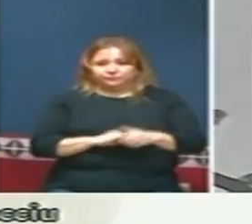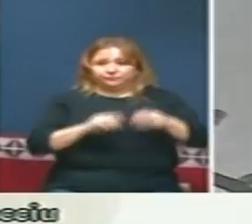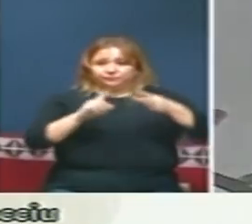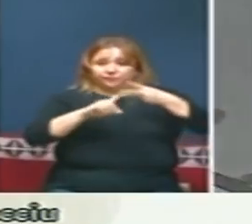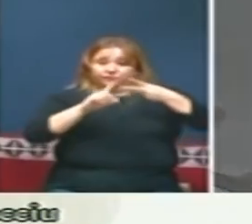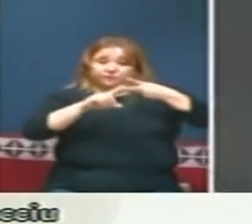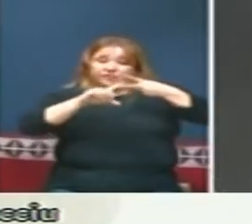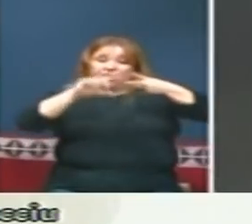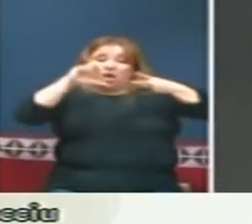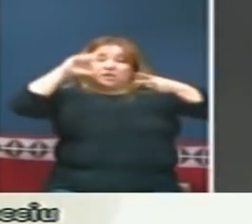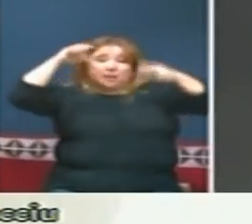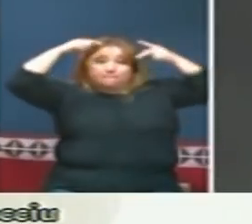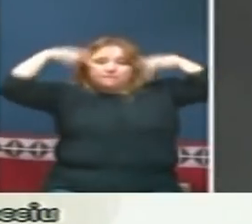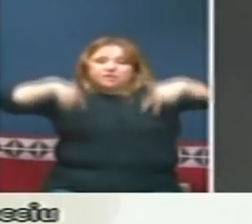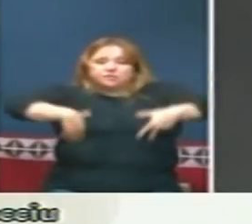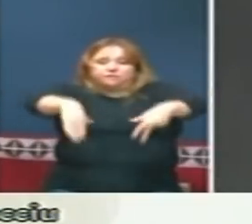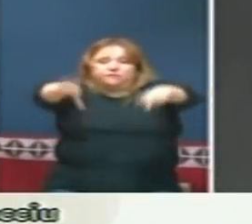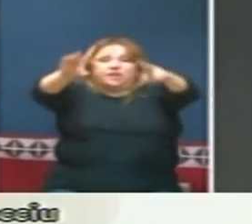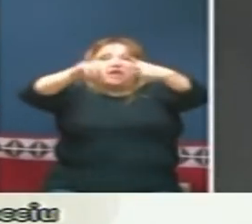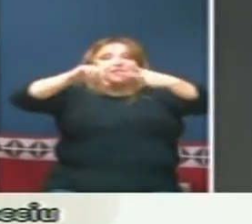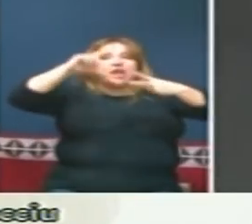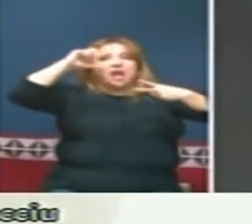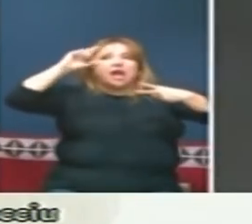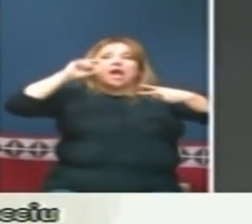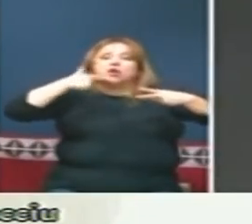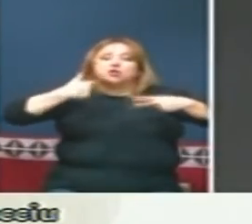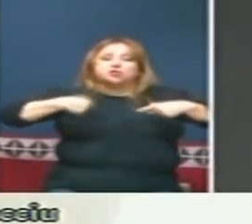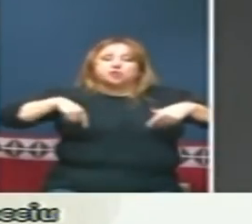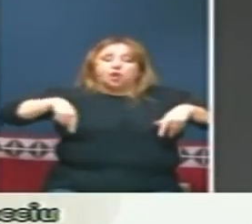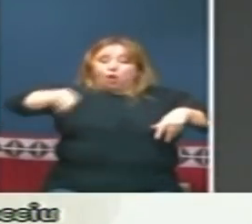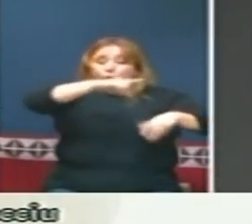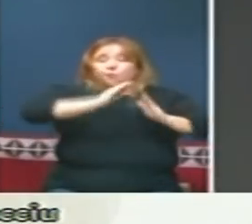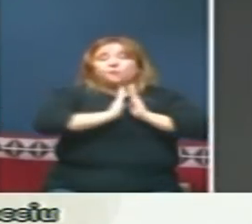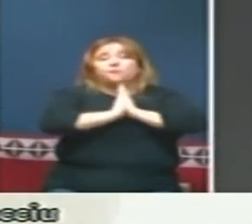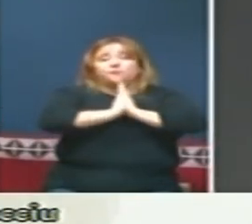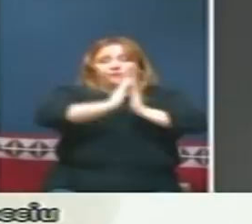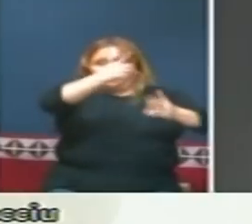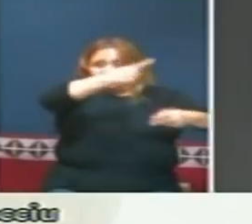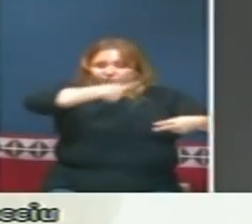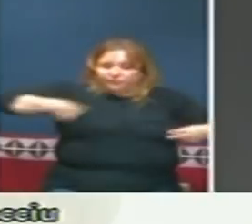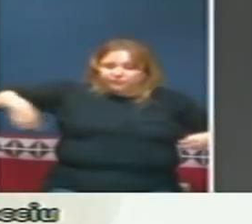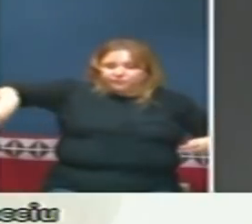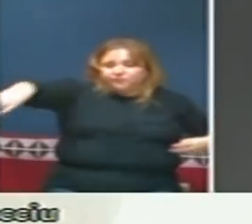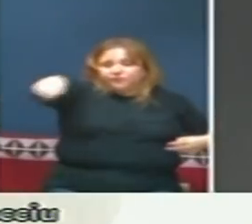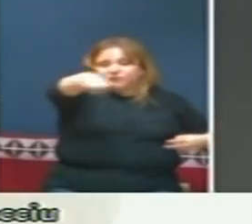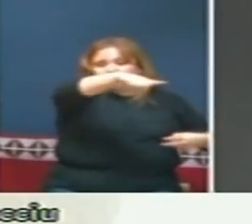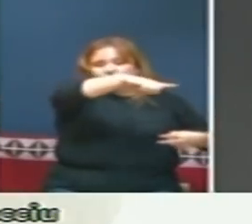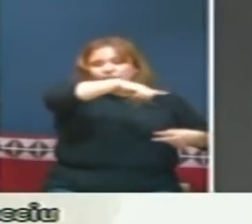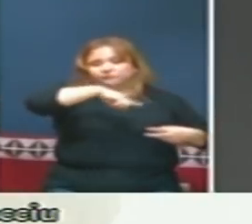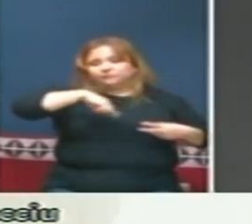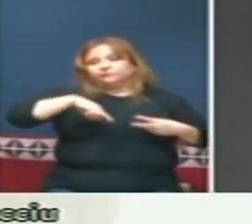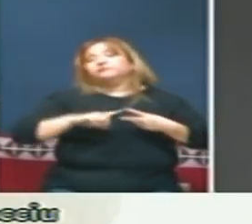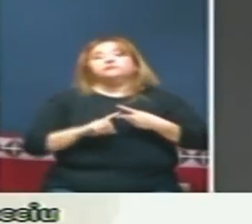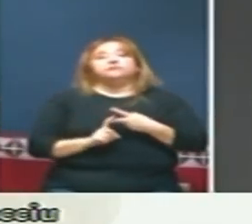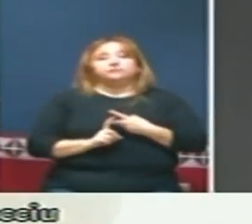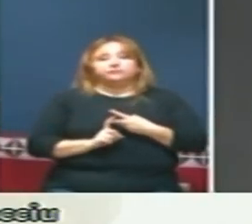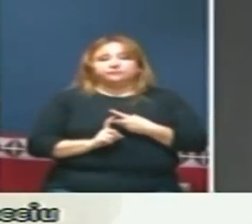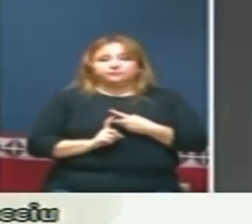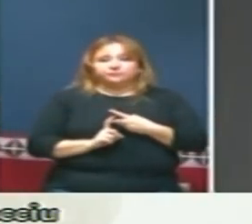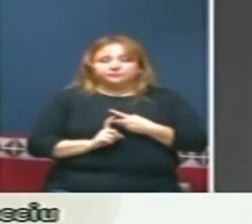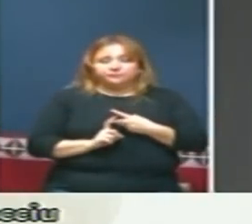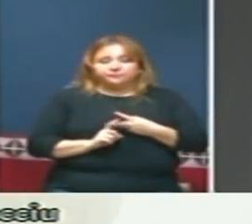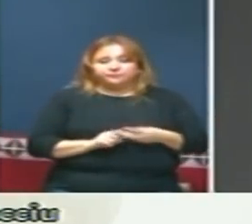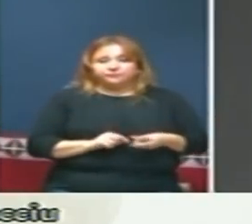Beato Carlos de Dios Murias, roga por nosotros. Beato Carlos de Dios Muria, ruega